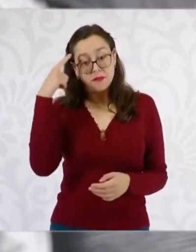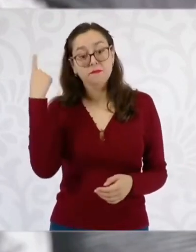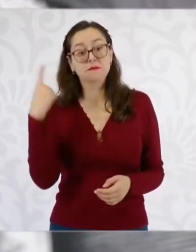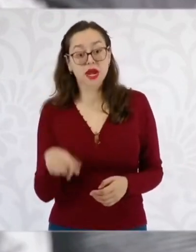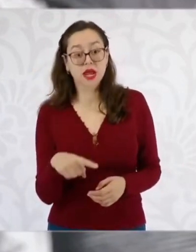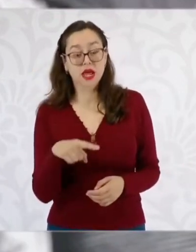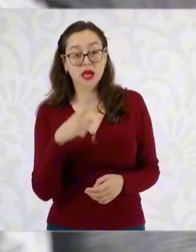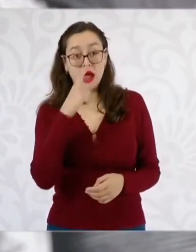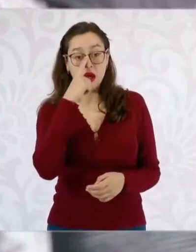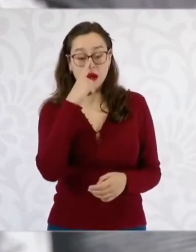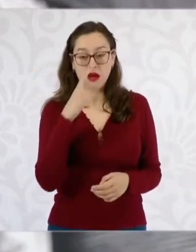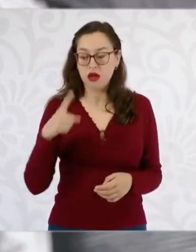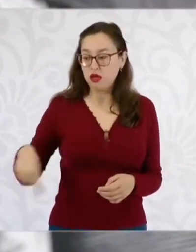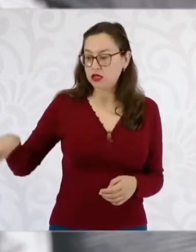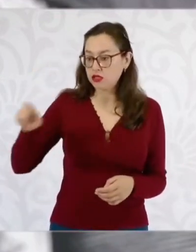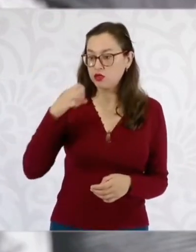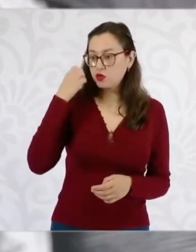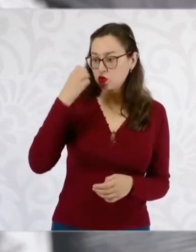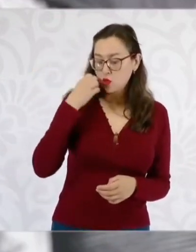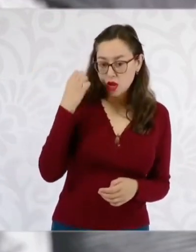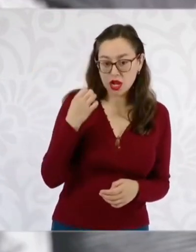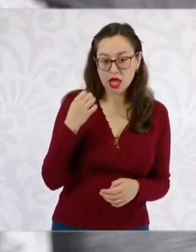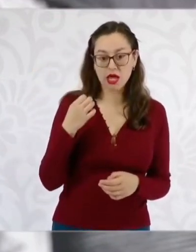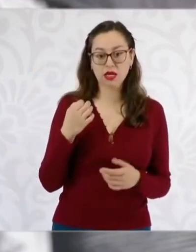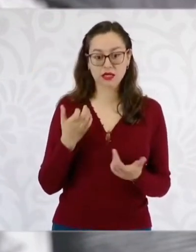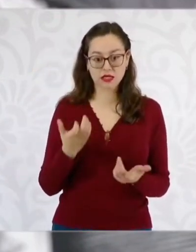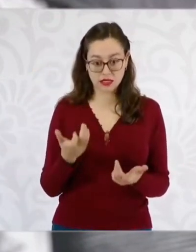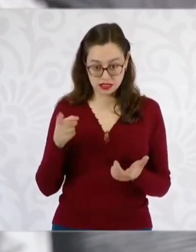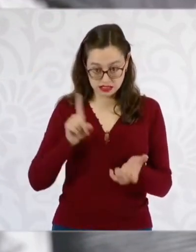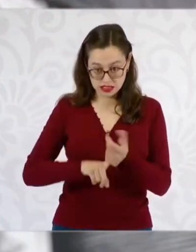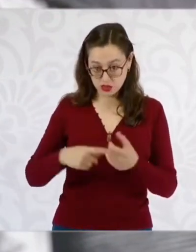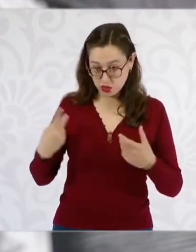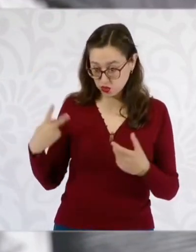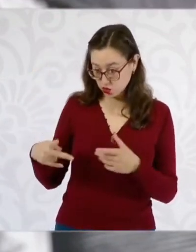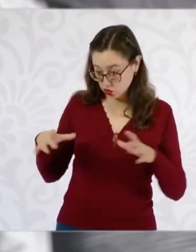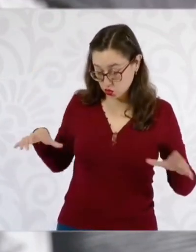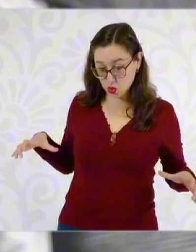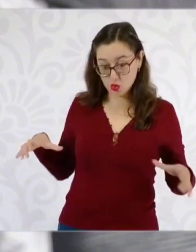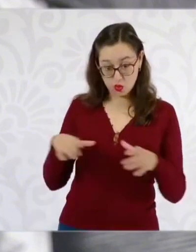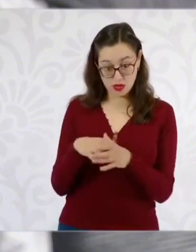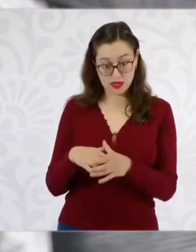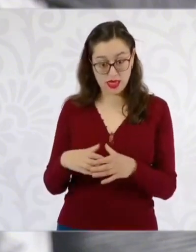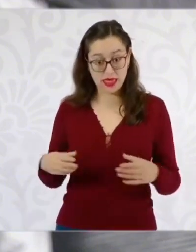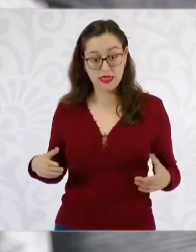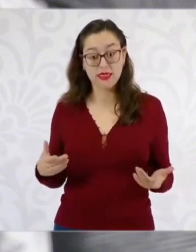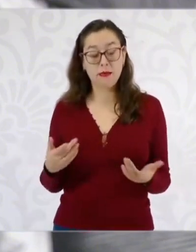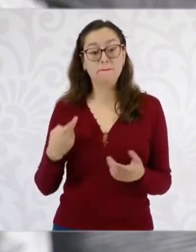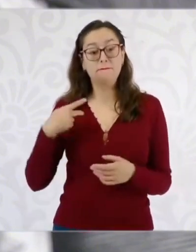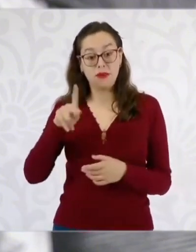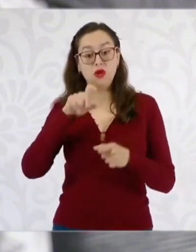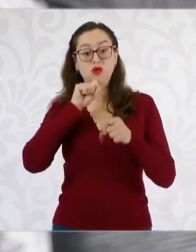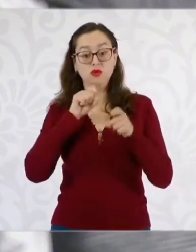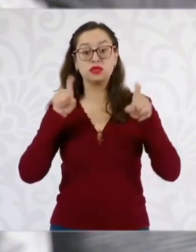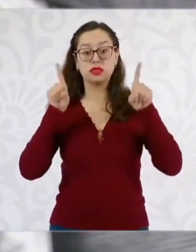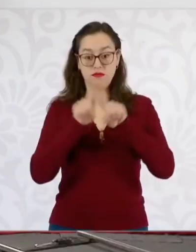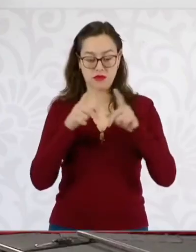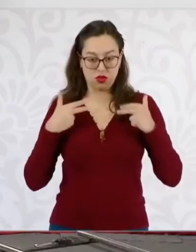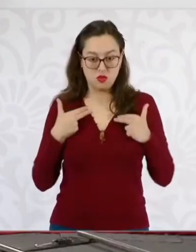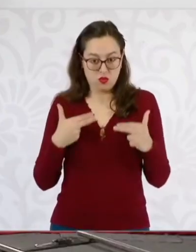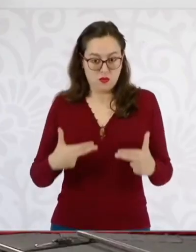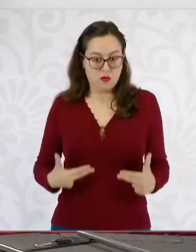no solamente una vocación importante social en sus comunidades, sino como transformación social y